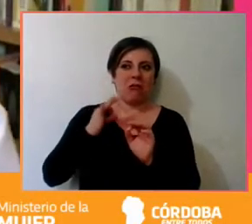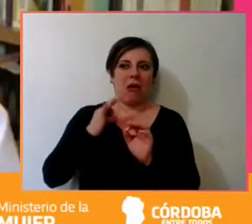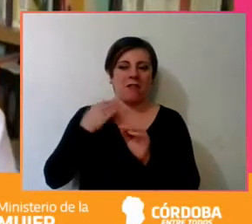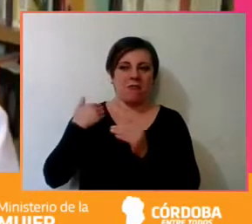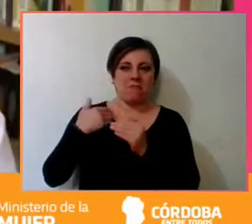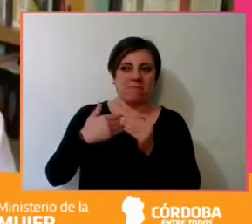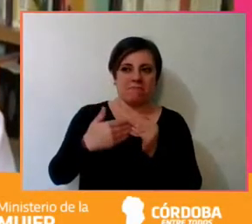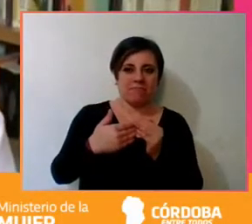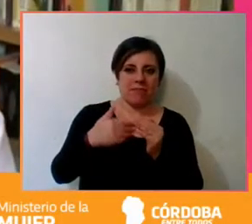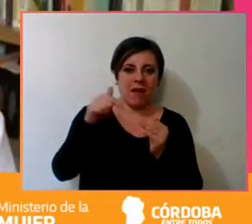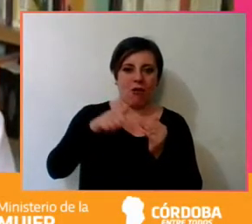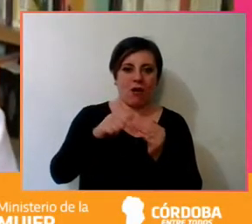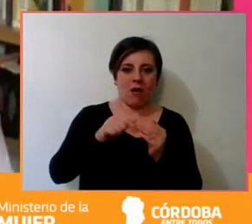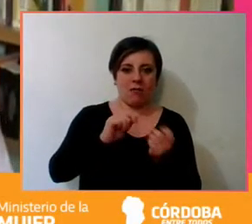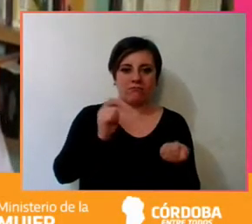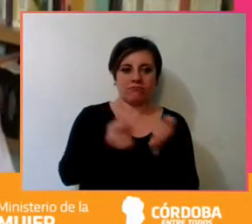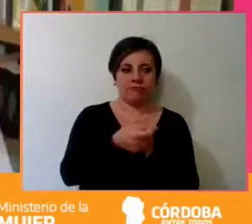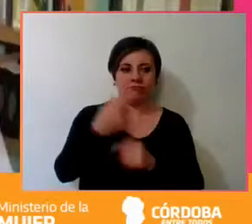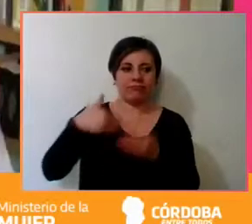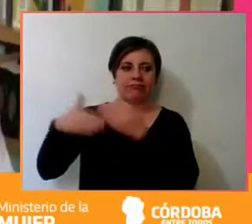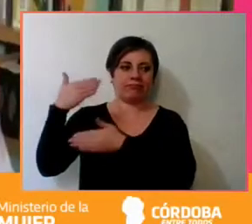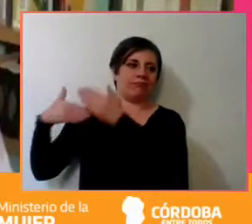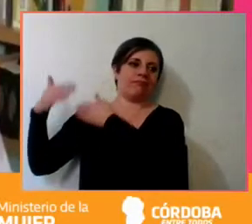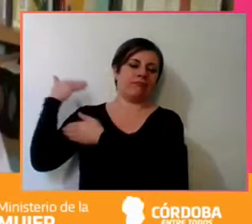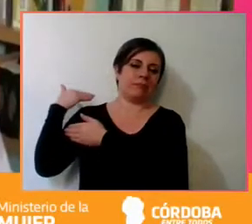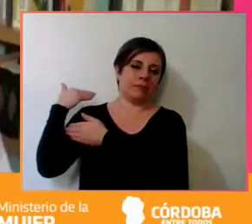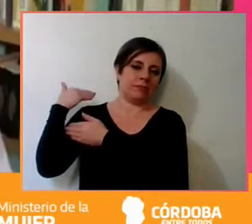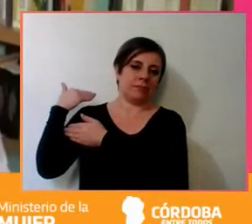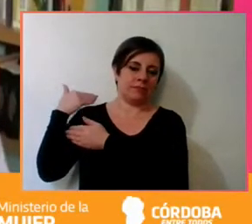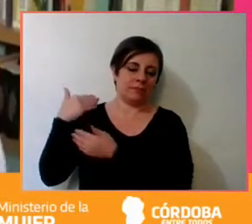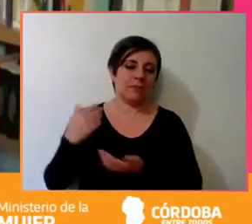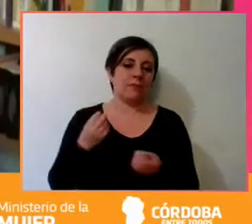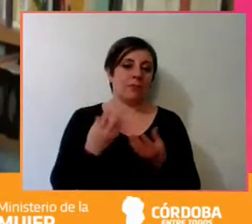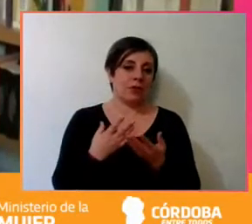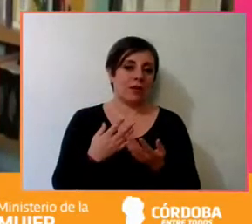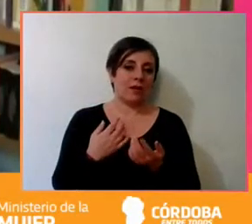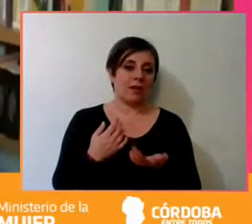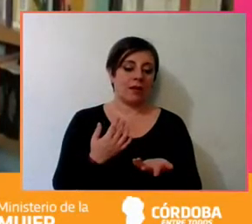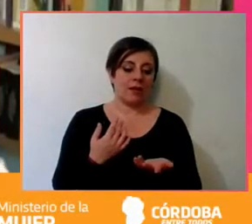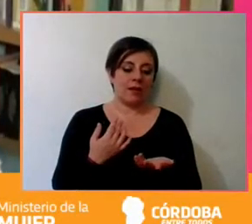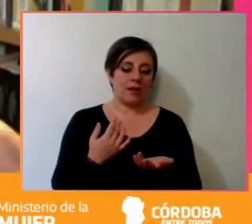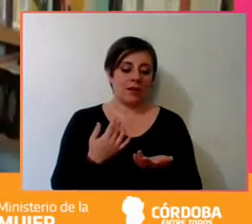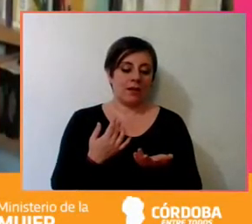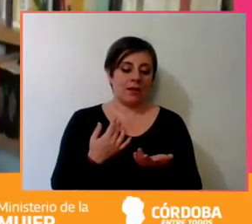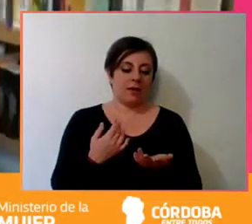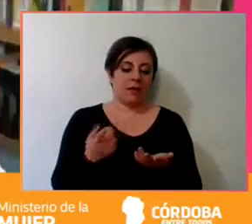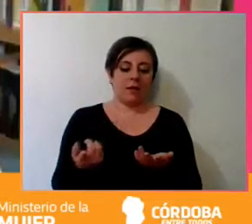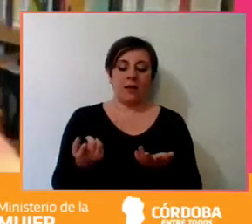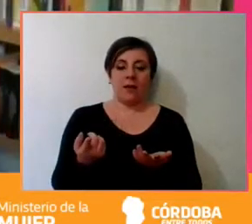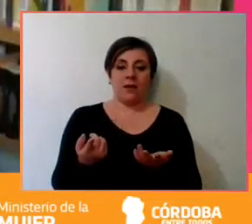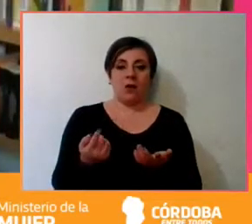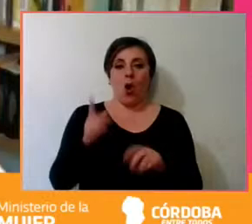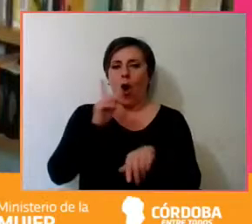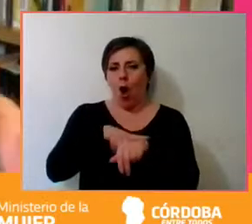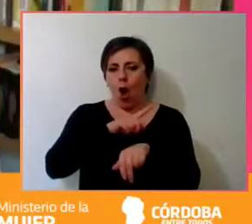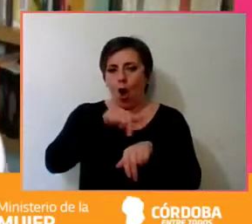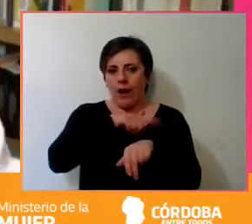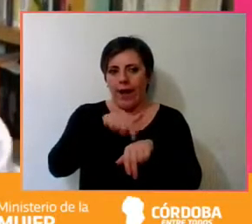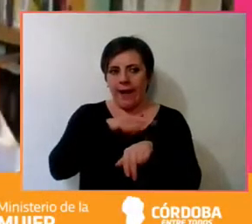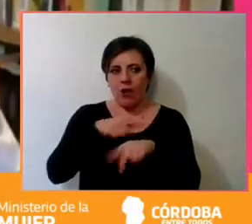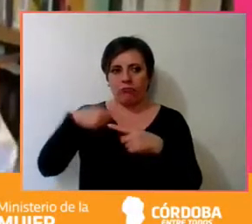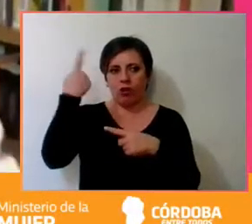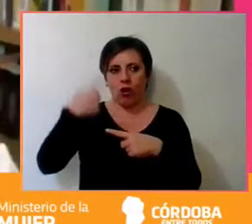están vueltos para atrás, vueltos patas para arriba, porque aquí los horarios, la jornada,